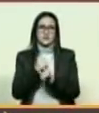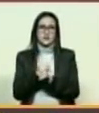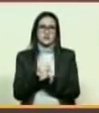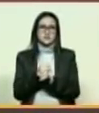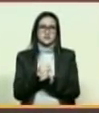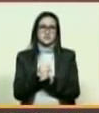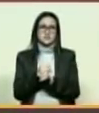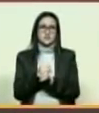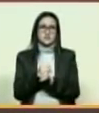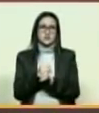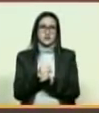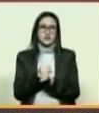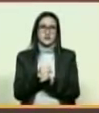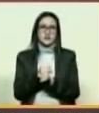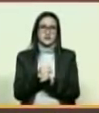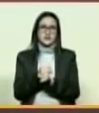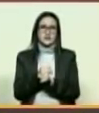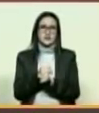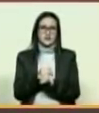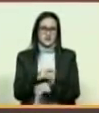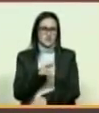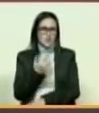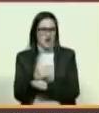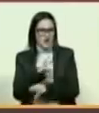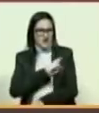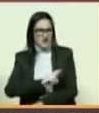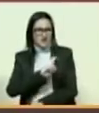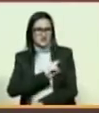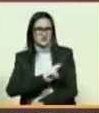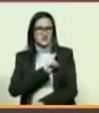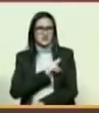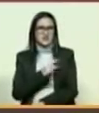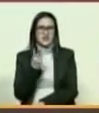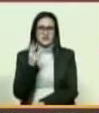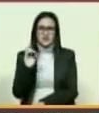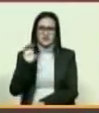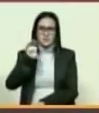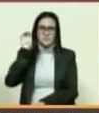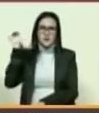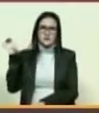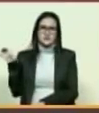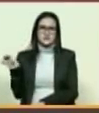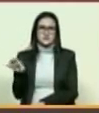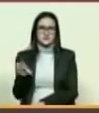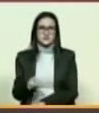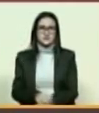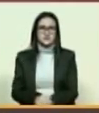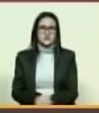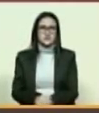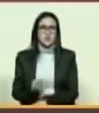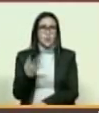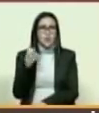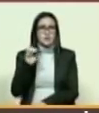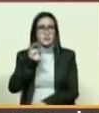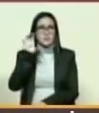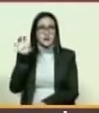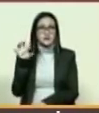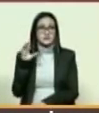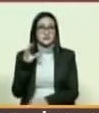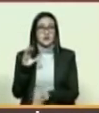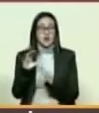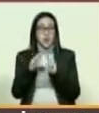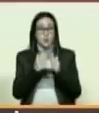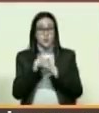comunidad de una manera muy racista, llaman comunidad internacional a 30 países, a 40 países. Resulta que la comunidad internacional es un poco más